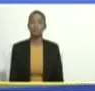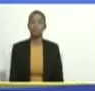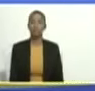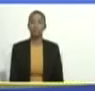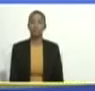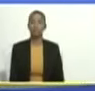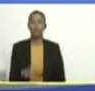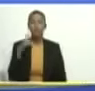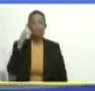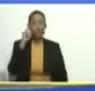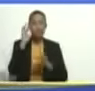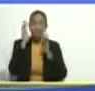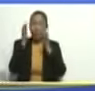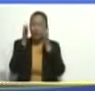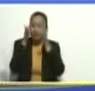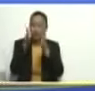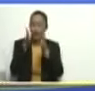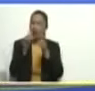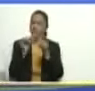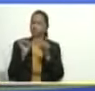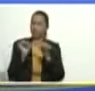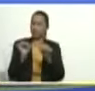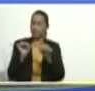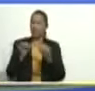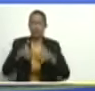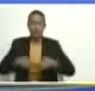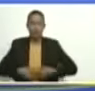Concentrar el esfuerzo permanente.